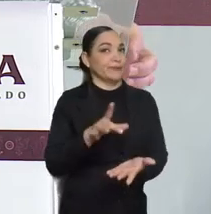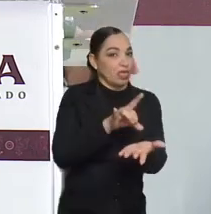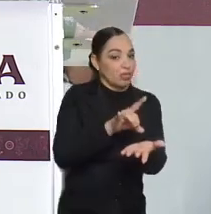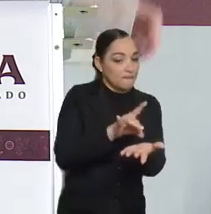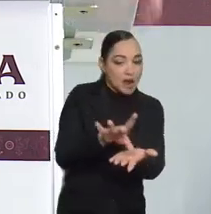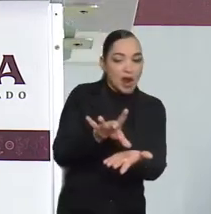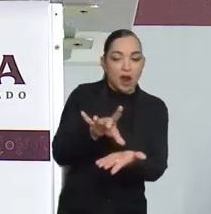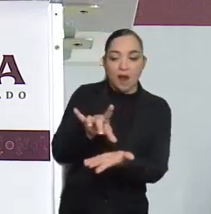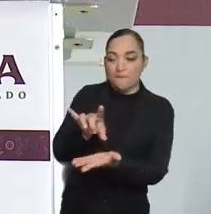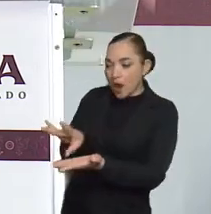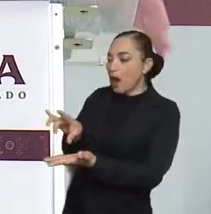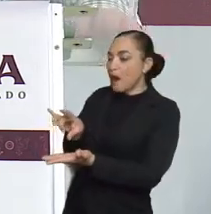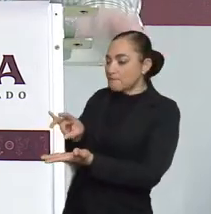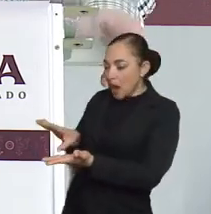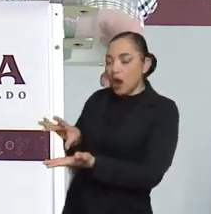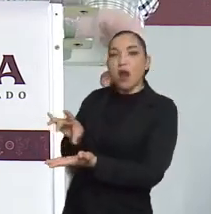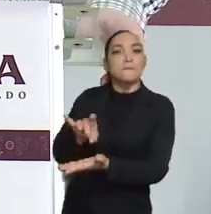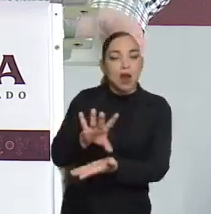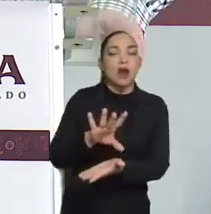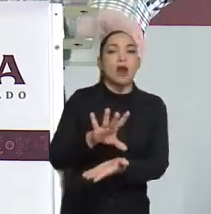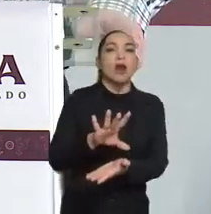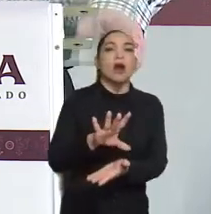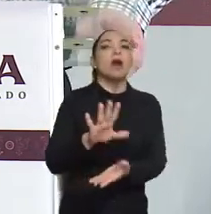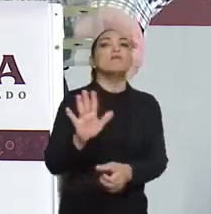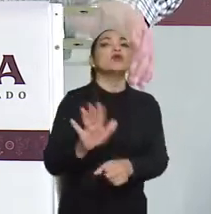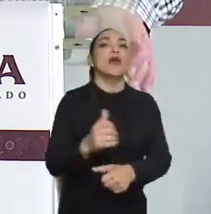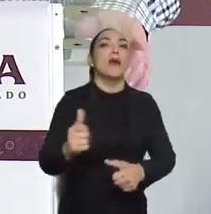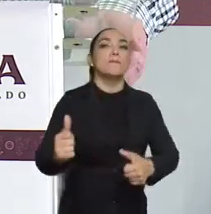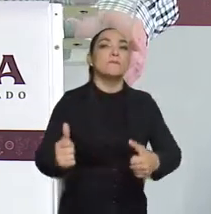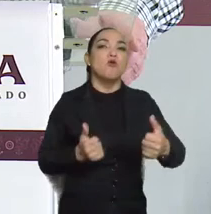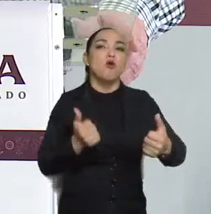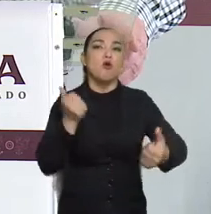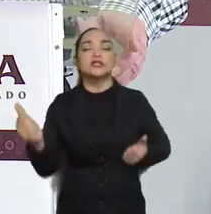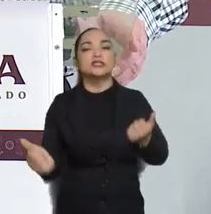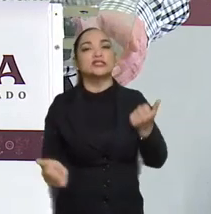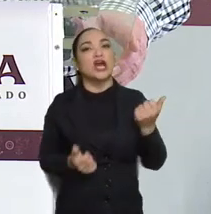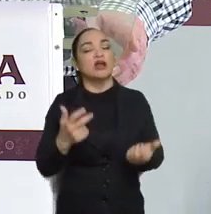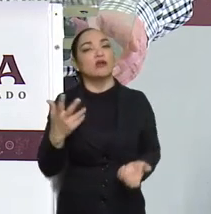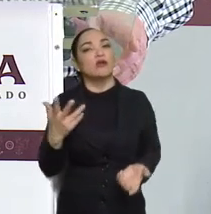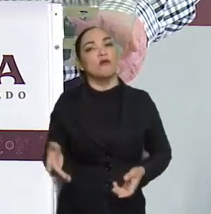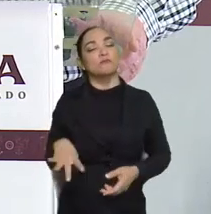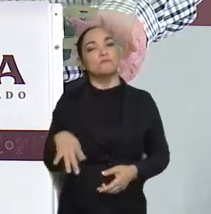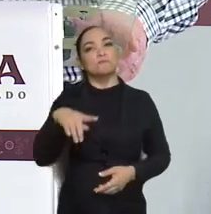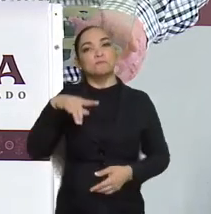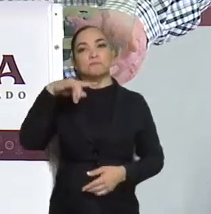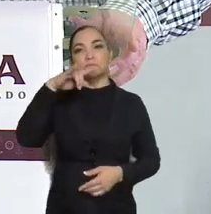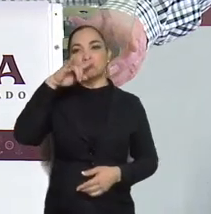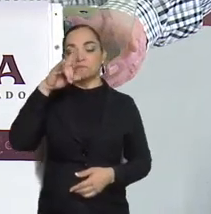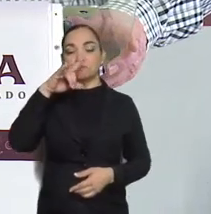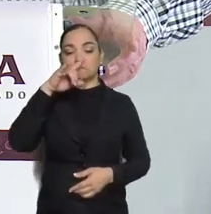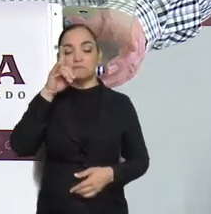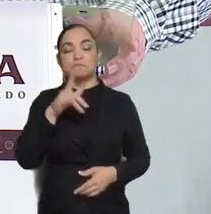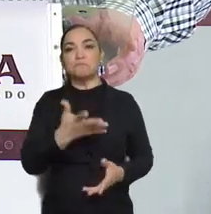por prepotentes, porque no tratan bien a sus